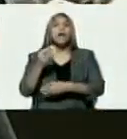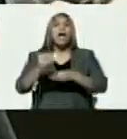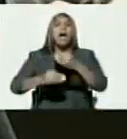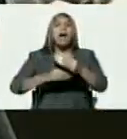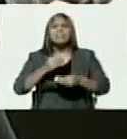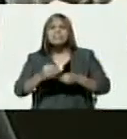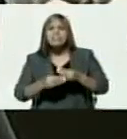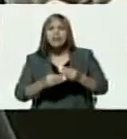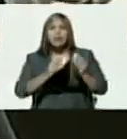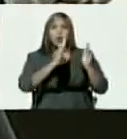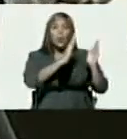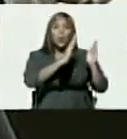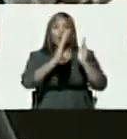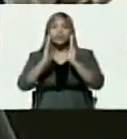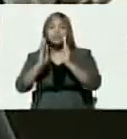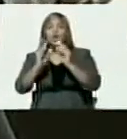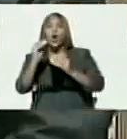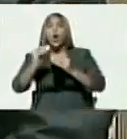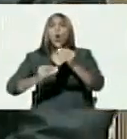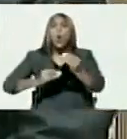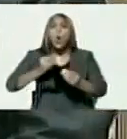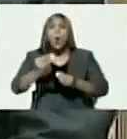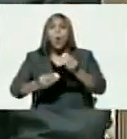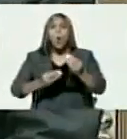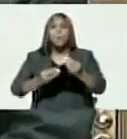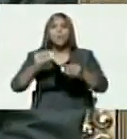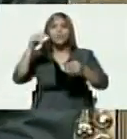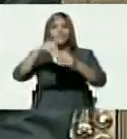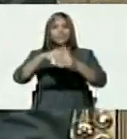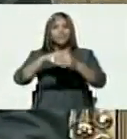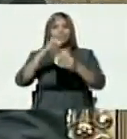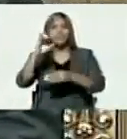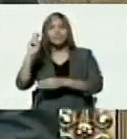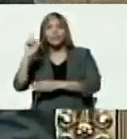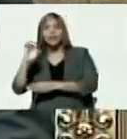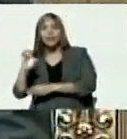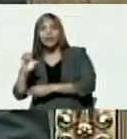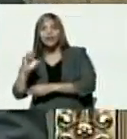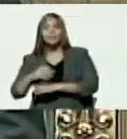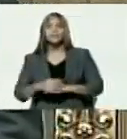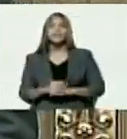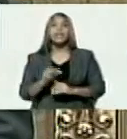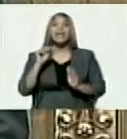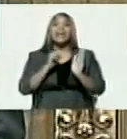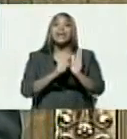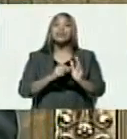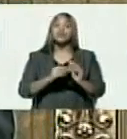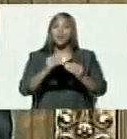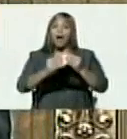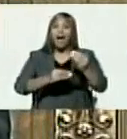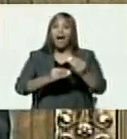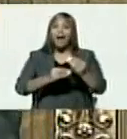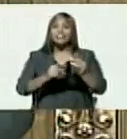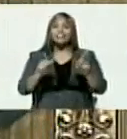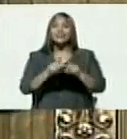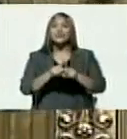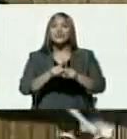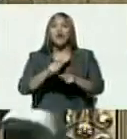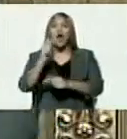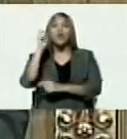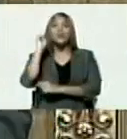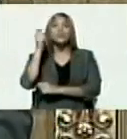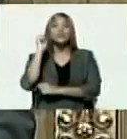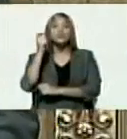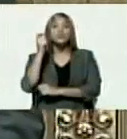el poder electoral y hacerlo en el marco de la Constitución, sentía